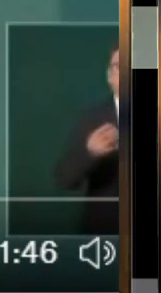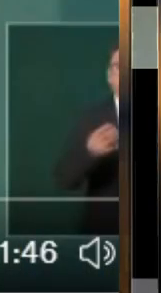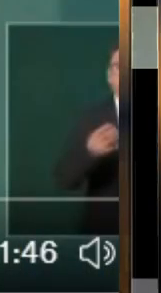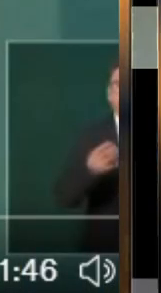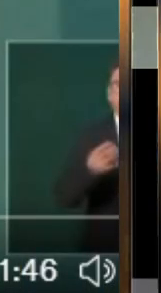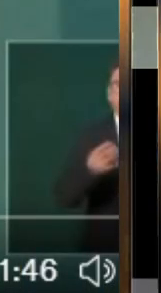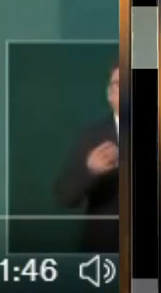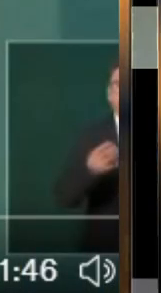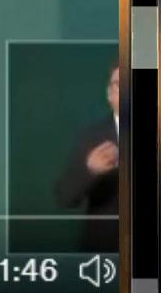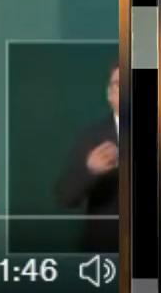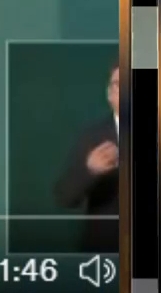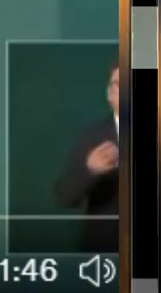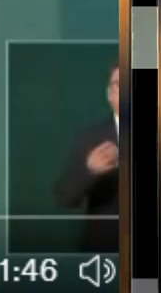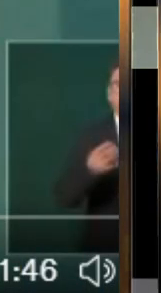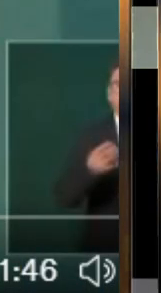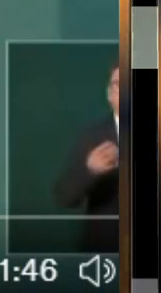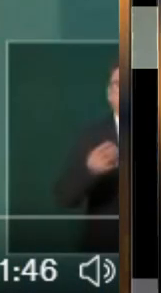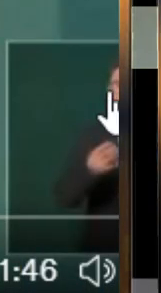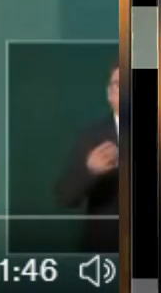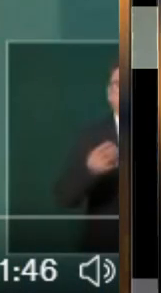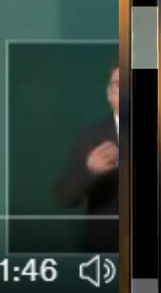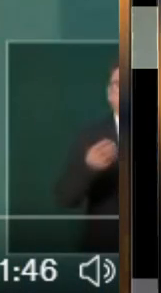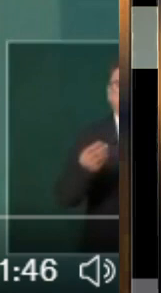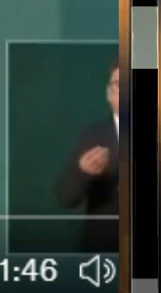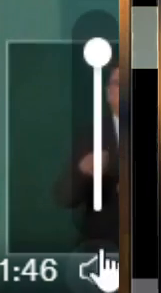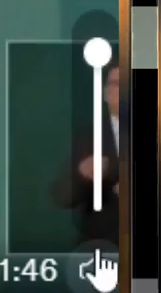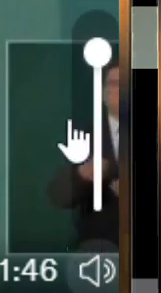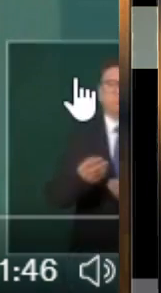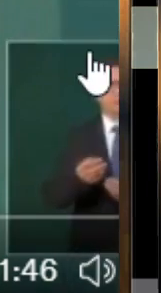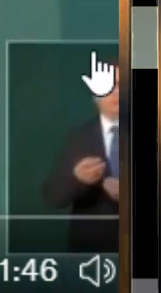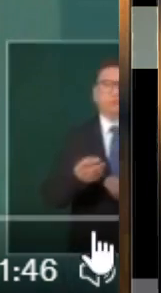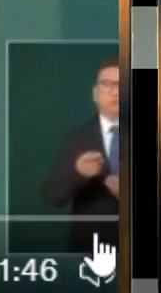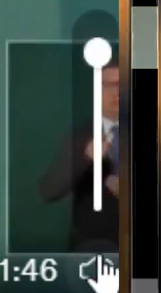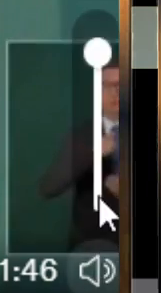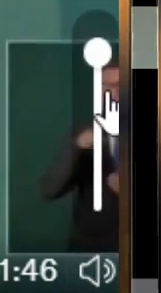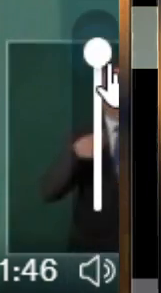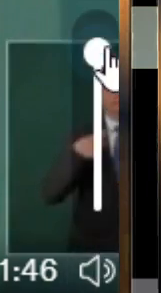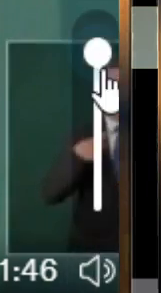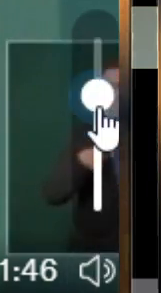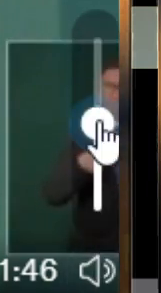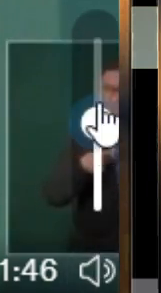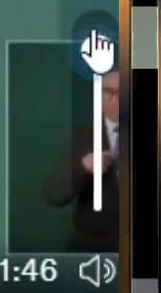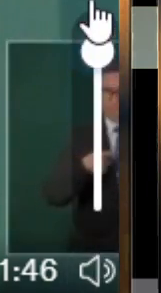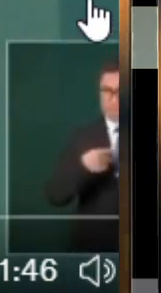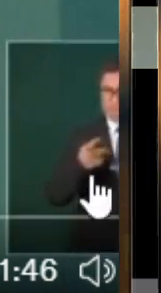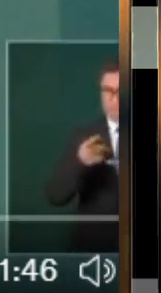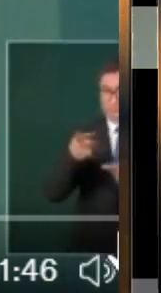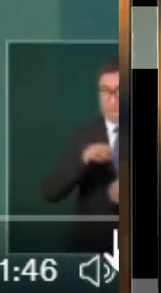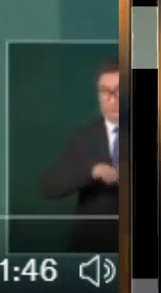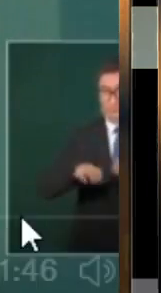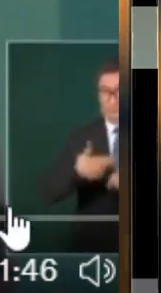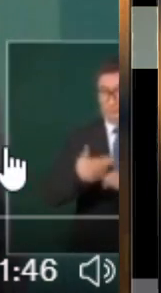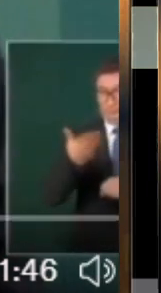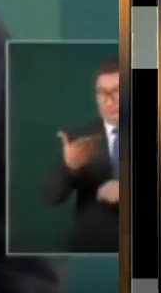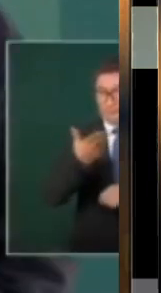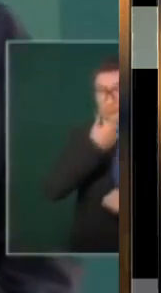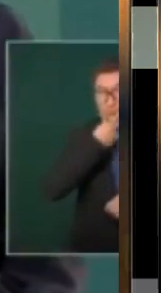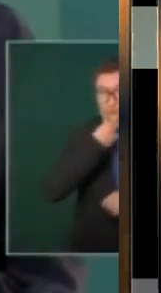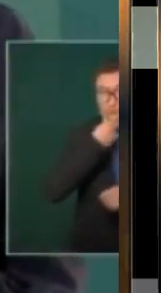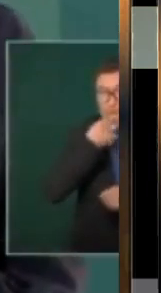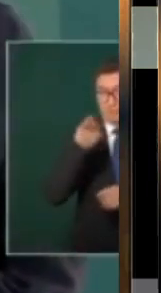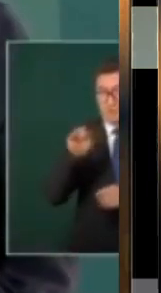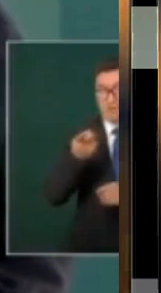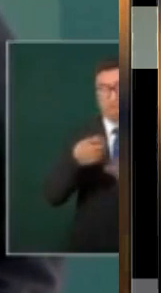de la República, licenciado Andrés Manuel López Obrador. De el embajador